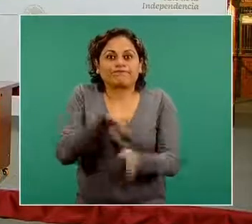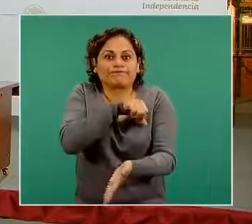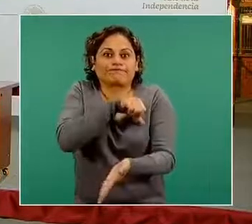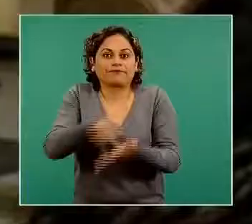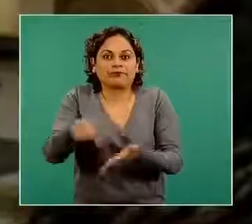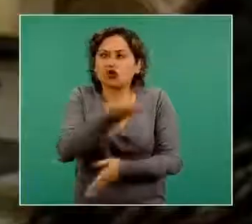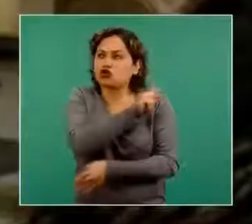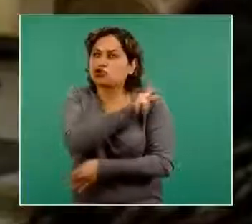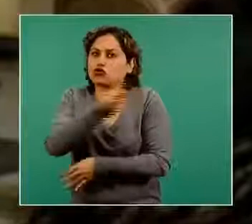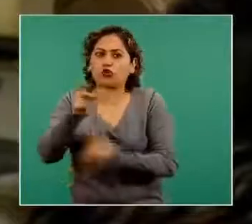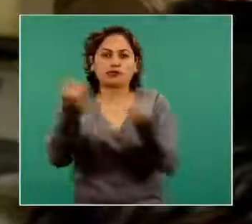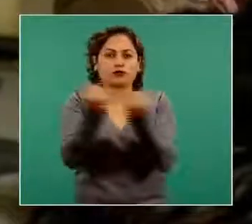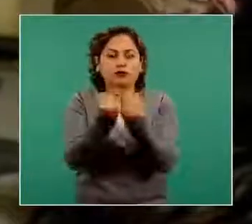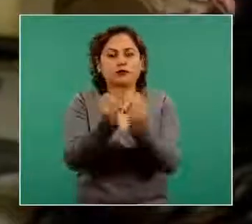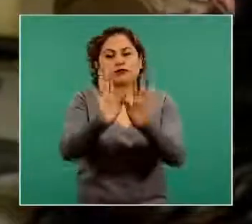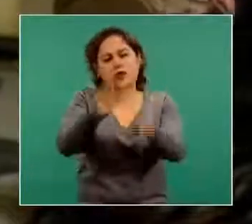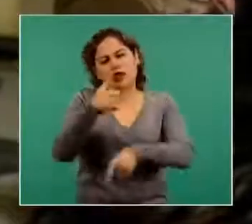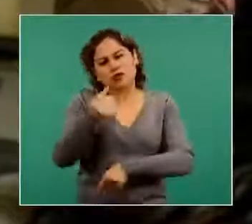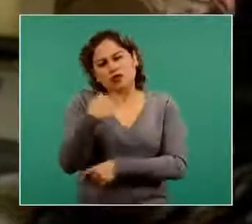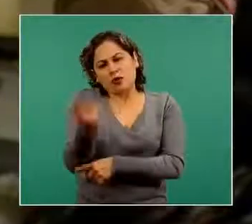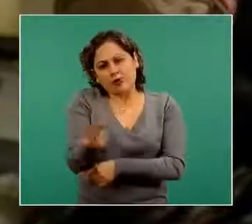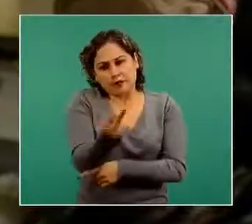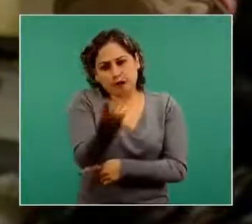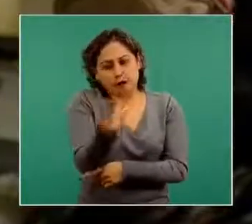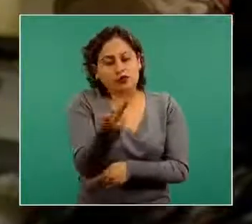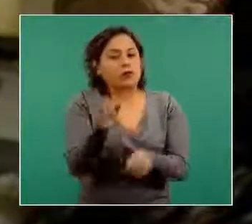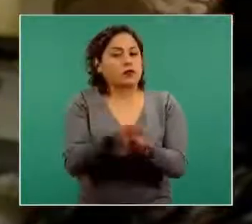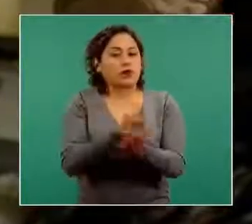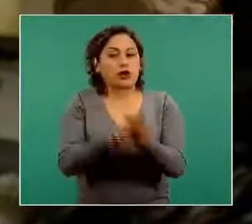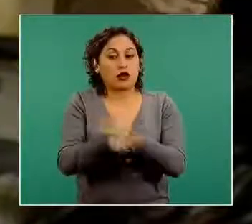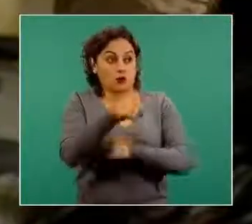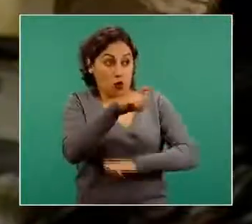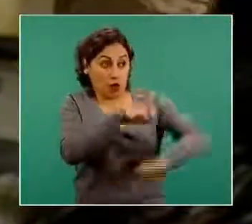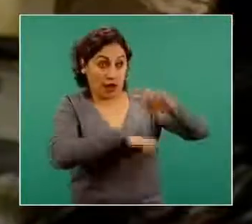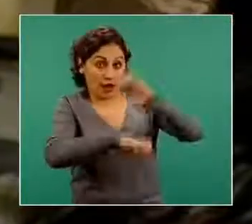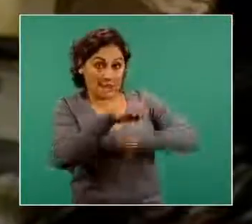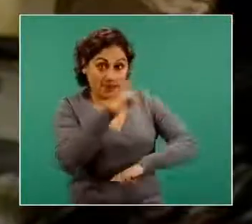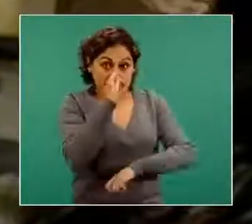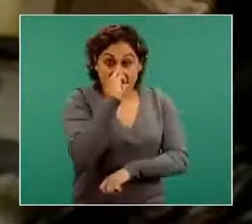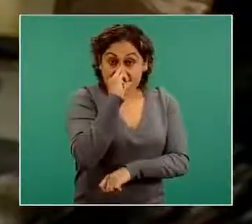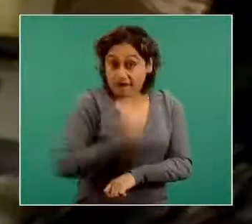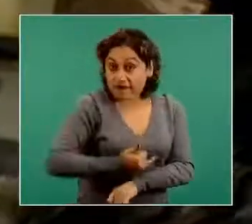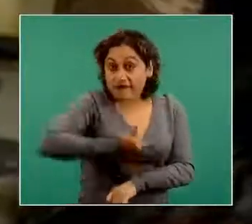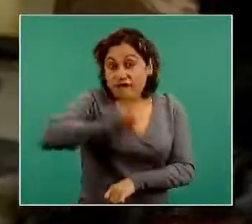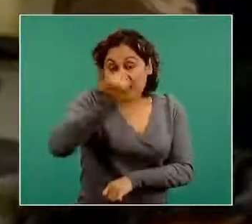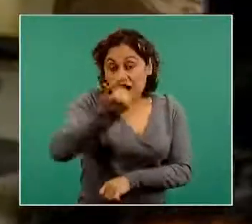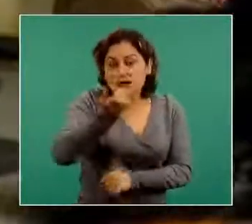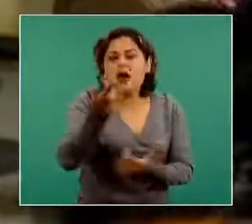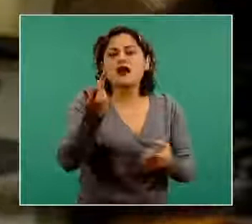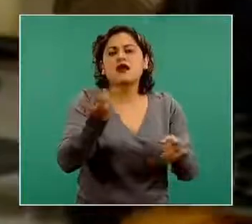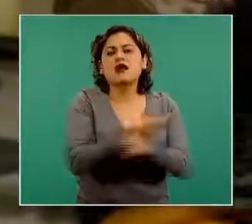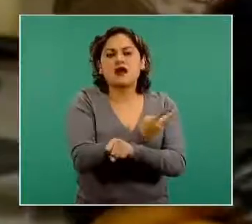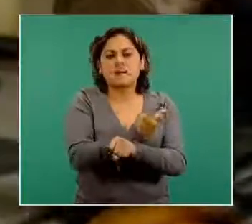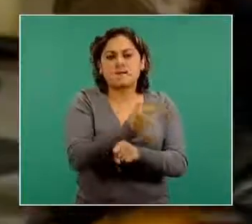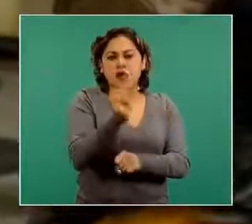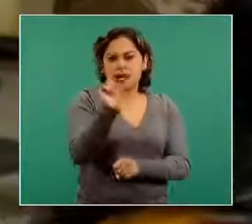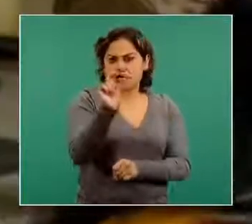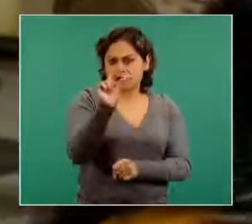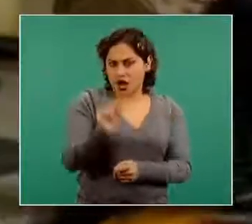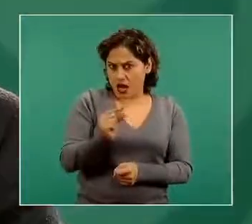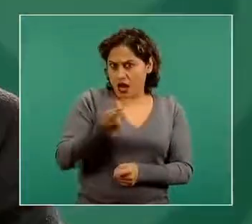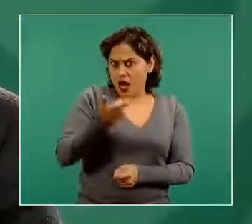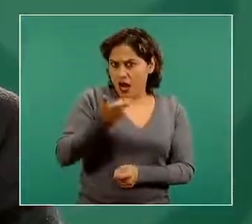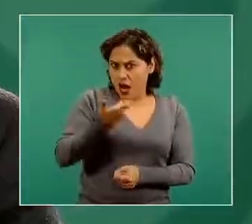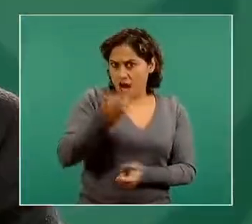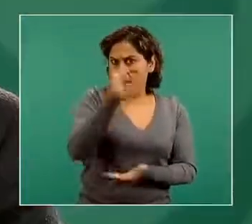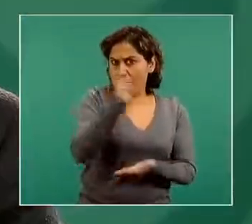impacto? Es decir, si Pfizer incumple, ¿se bajaría el precio? No. ¿Qué es lo que, cuál es?